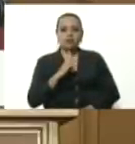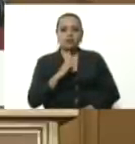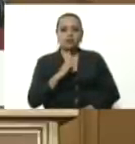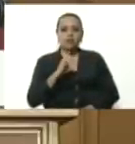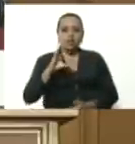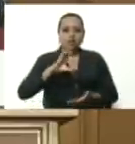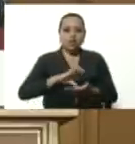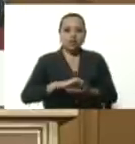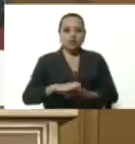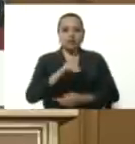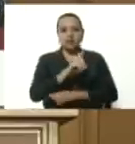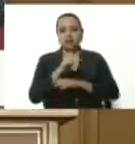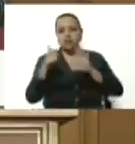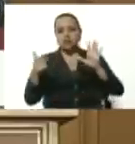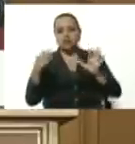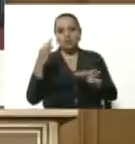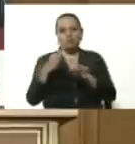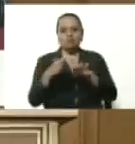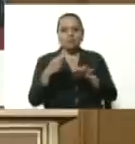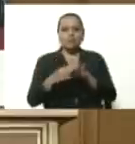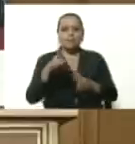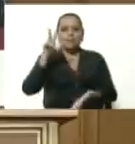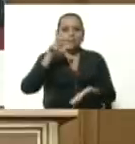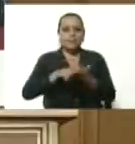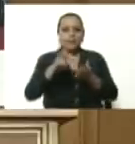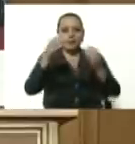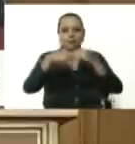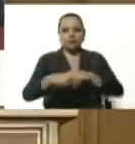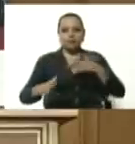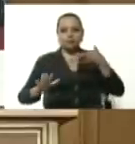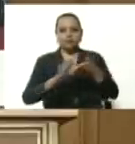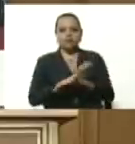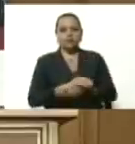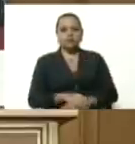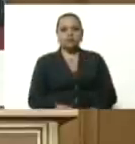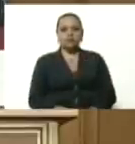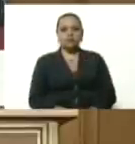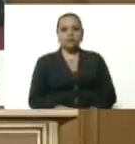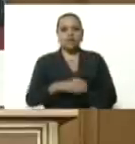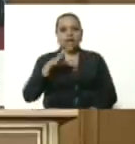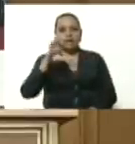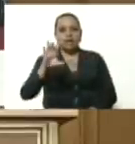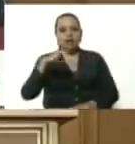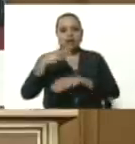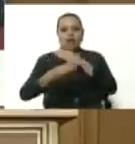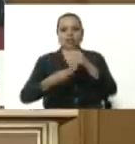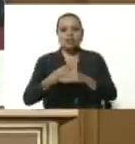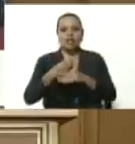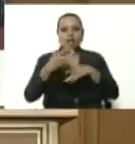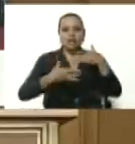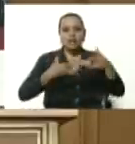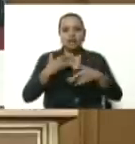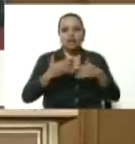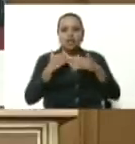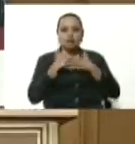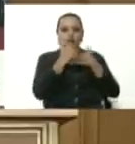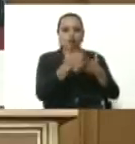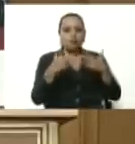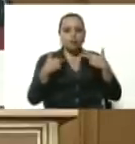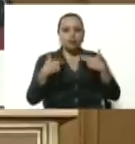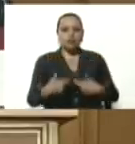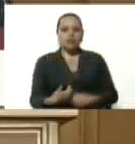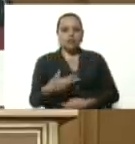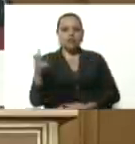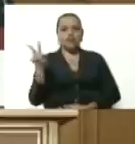16 de septiembre aprueba el acuerdo sobre el estado de la implementación de los programas humanitarios en Venezuela y